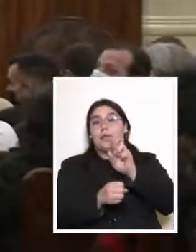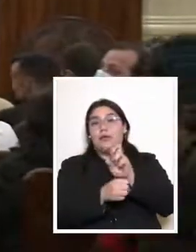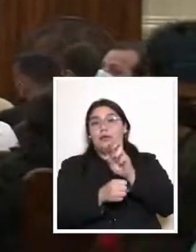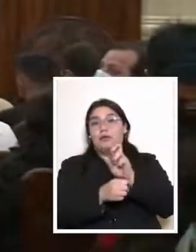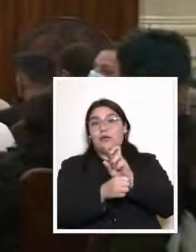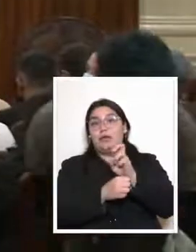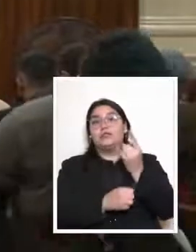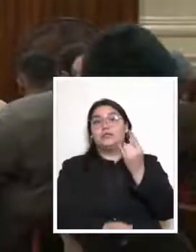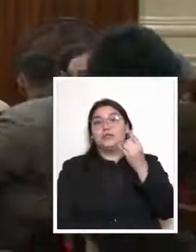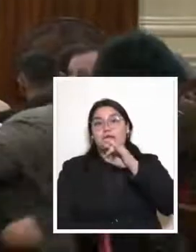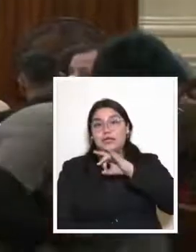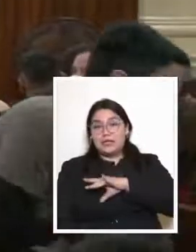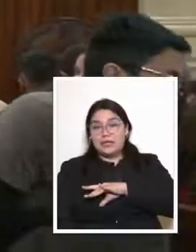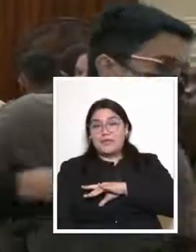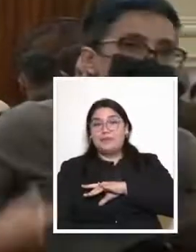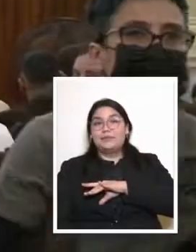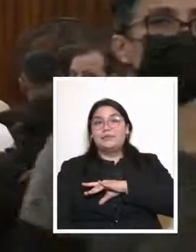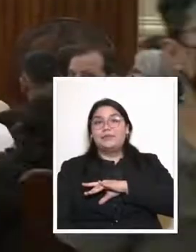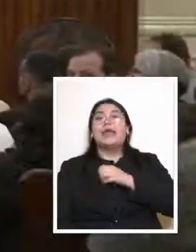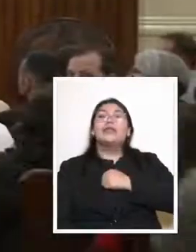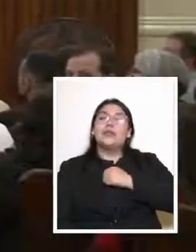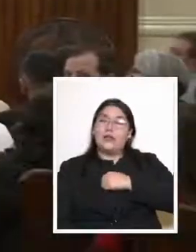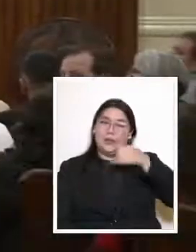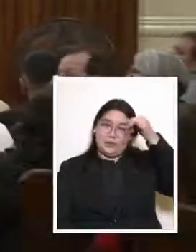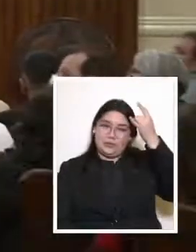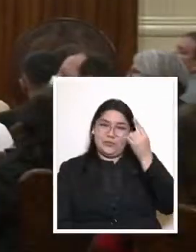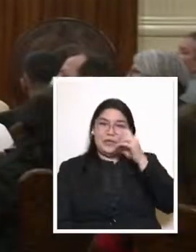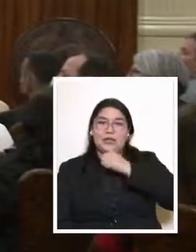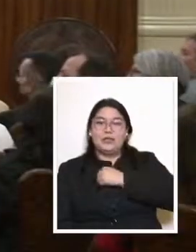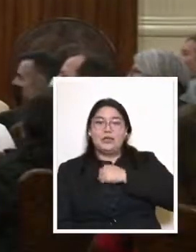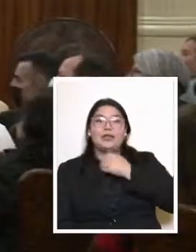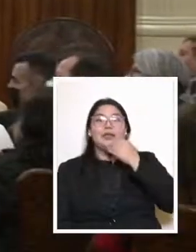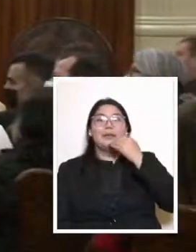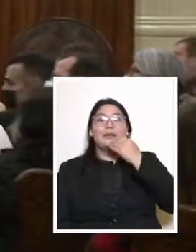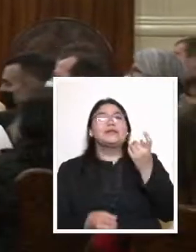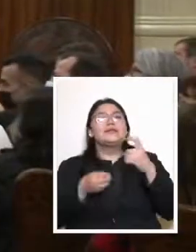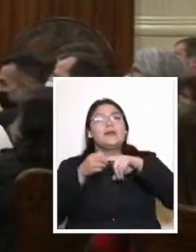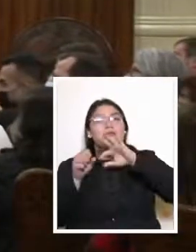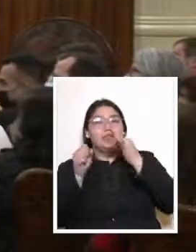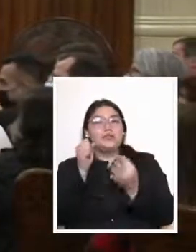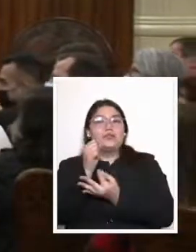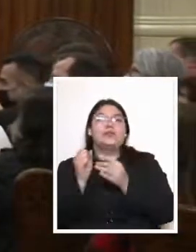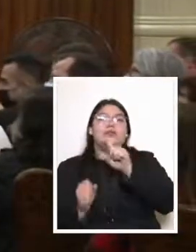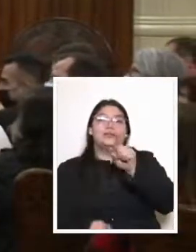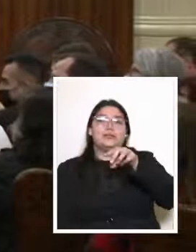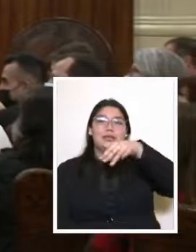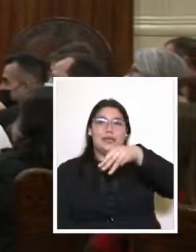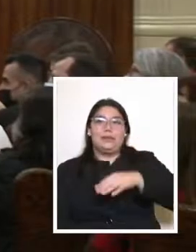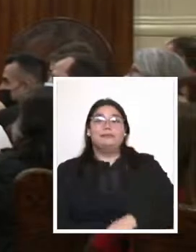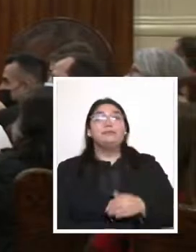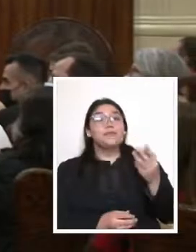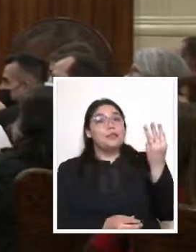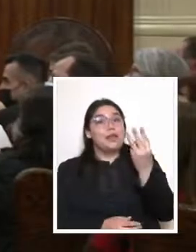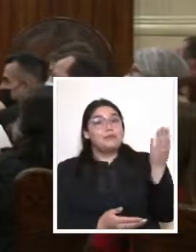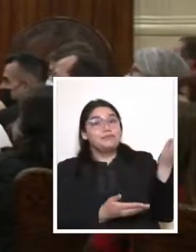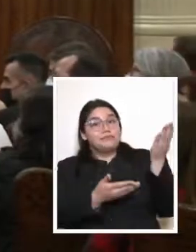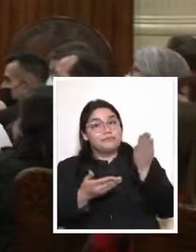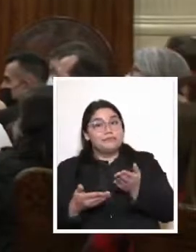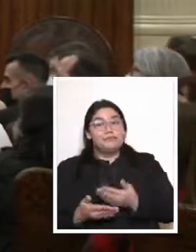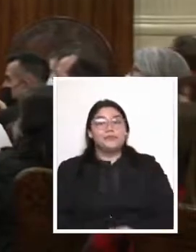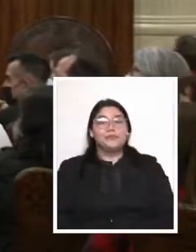de la iniciativa Aula Go de la Fundación SM. Los invito a pasar a la testera, ahí están.